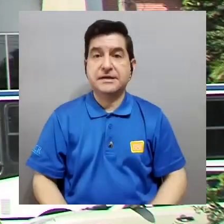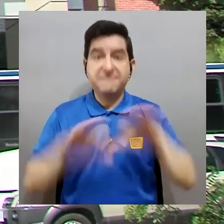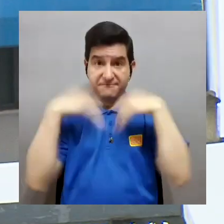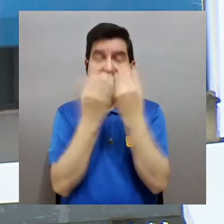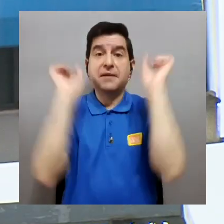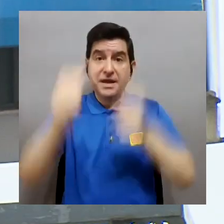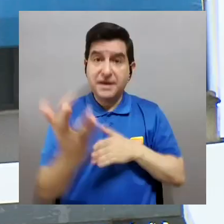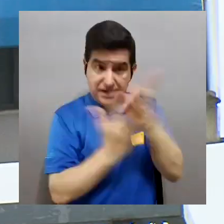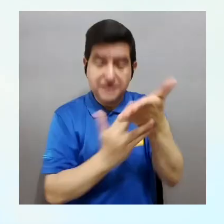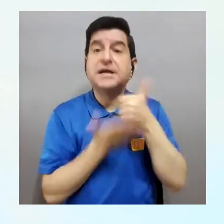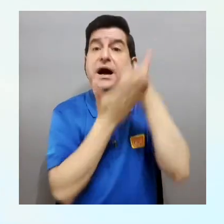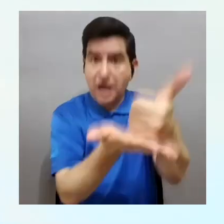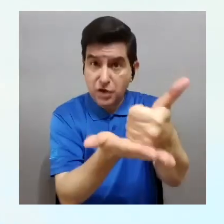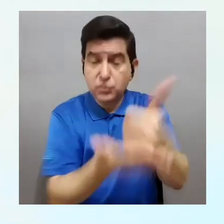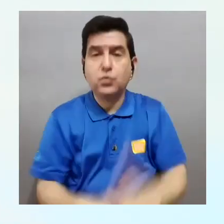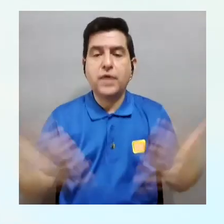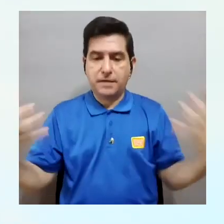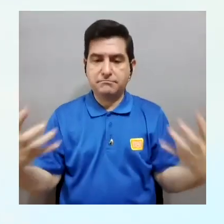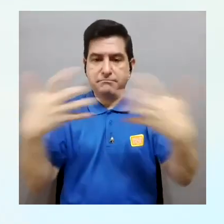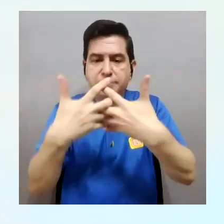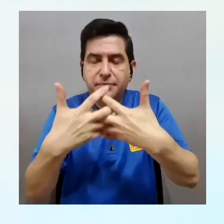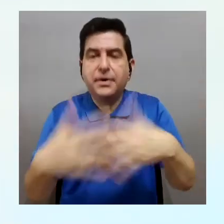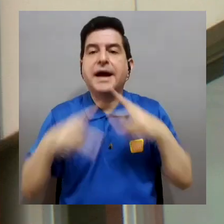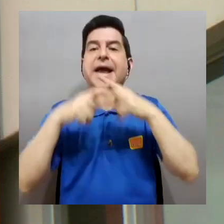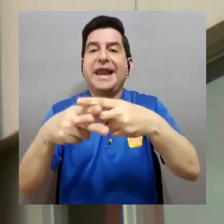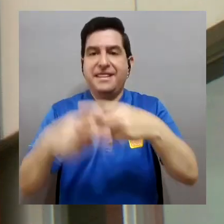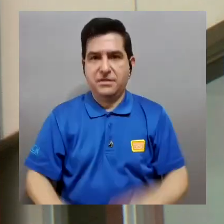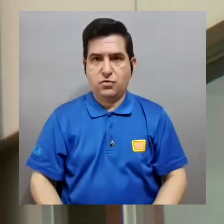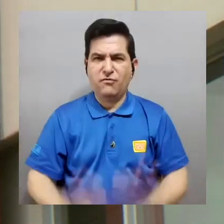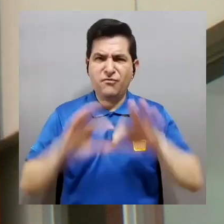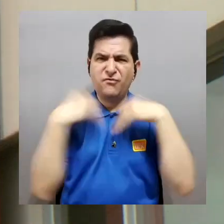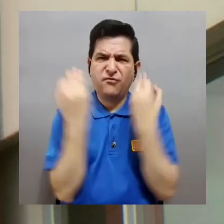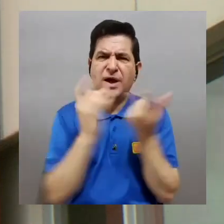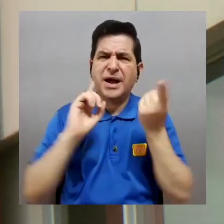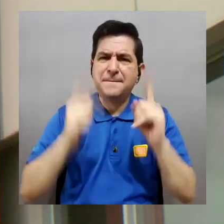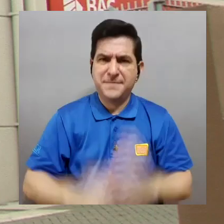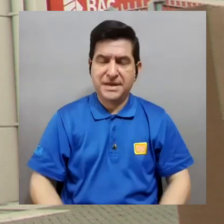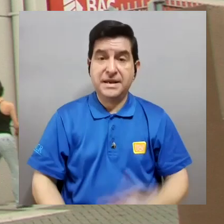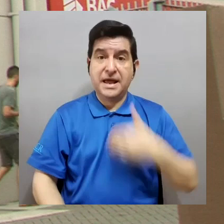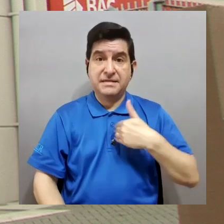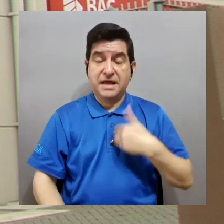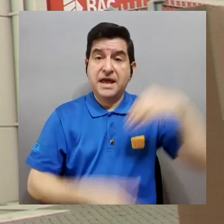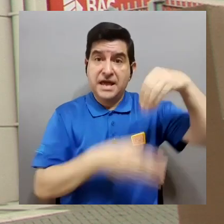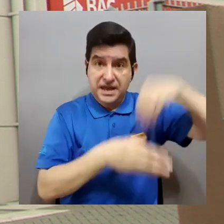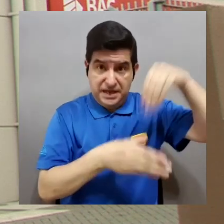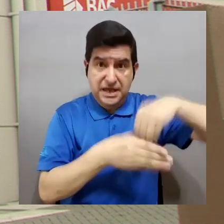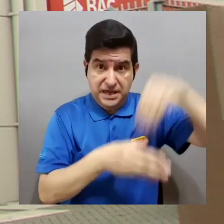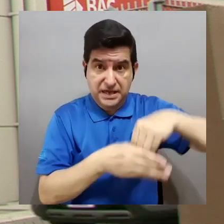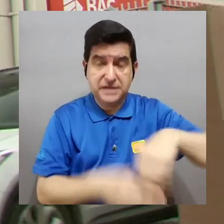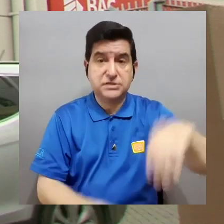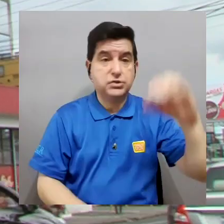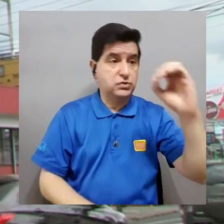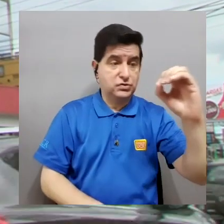familias pueden accesar ese subsidio y complementarlo con un crédito. ¿Cuáles familias? Familias que tienen ingreso